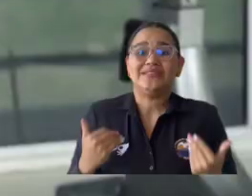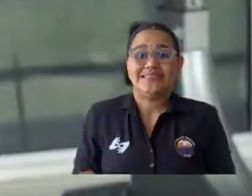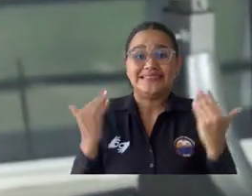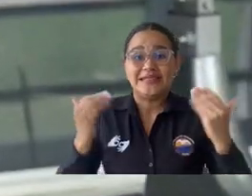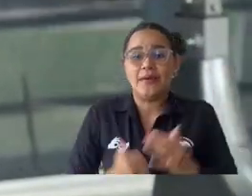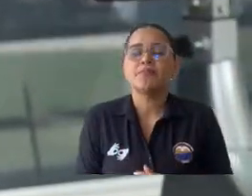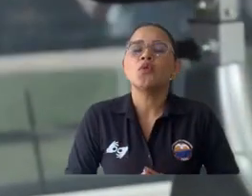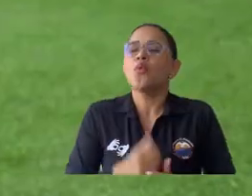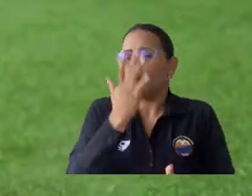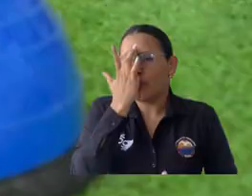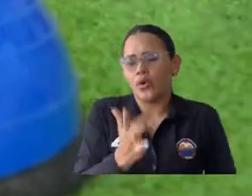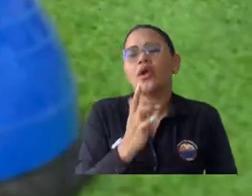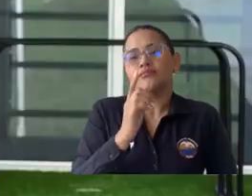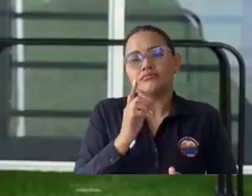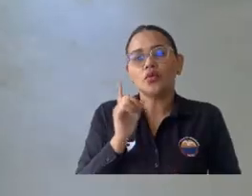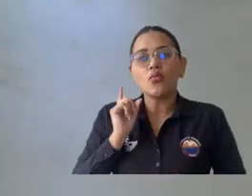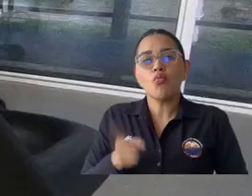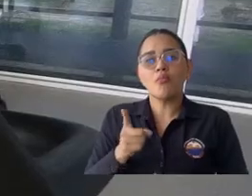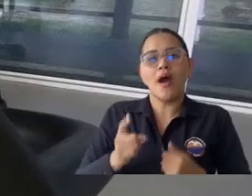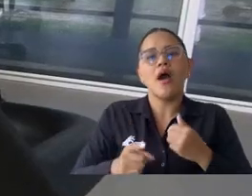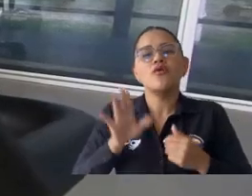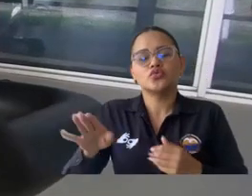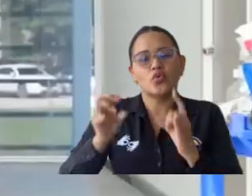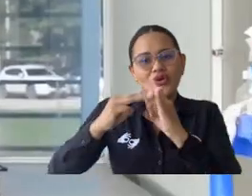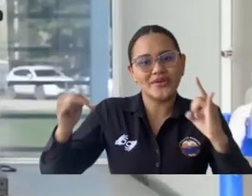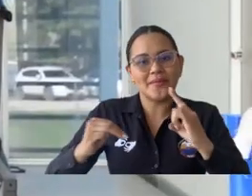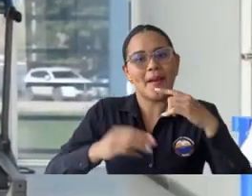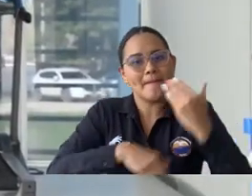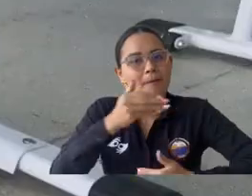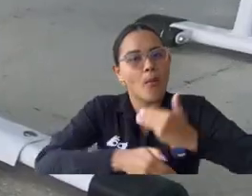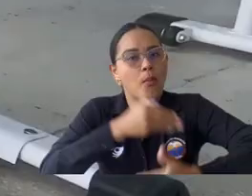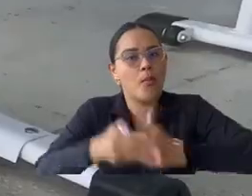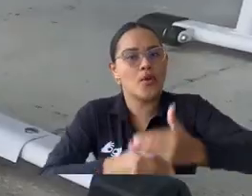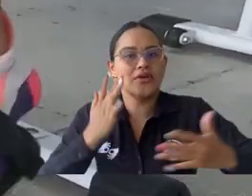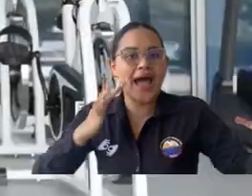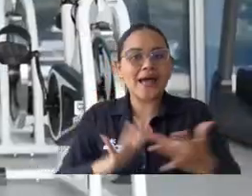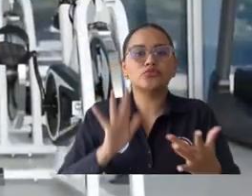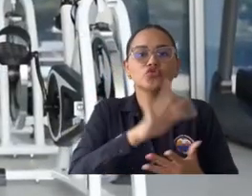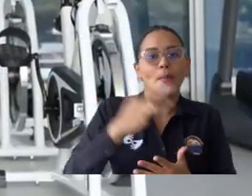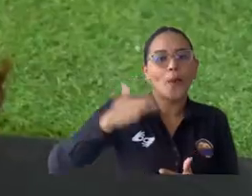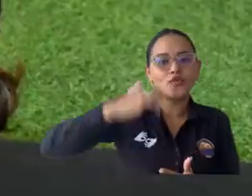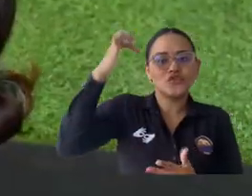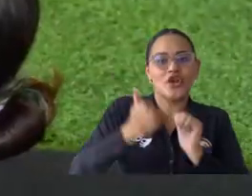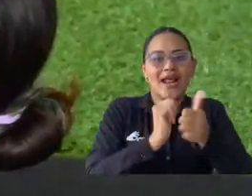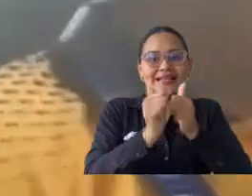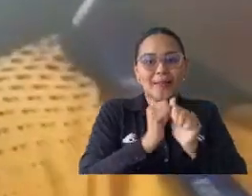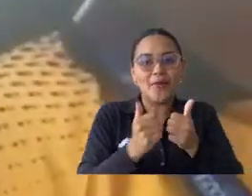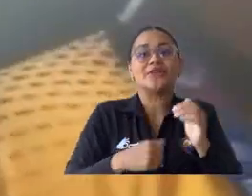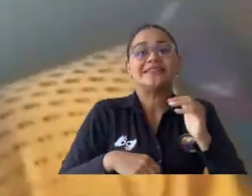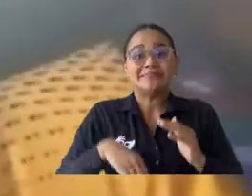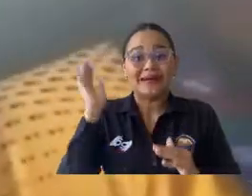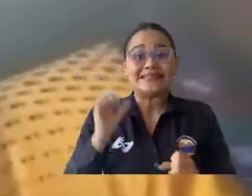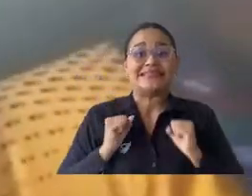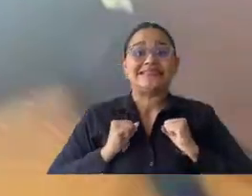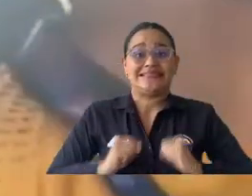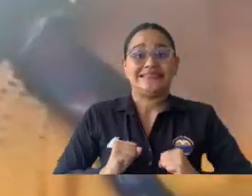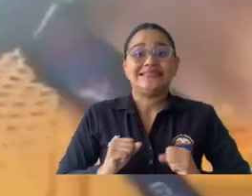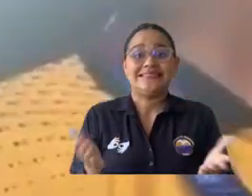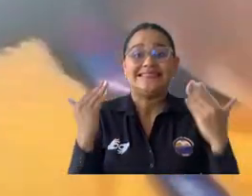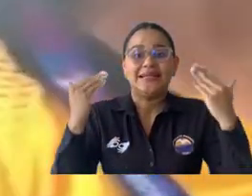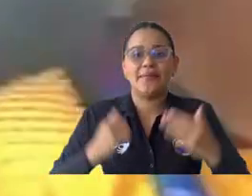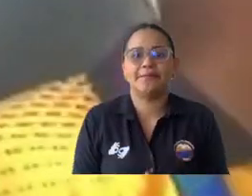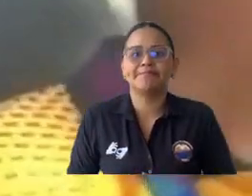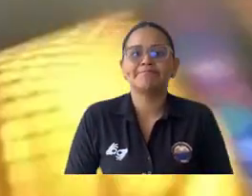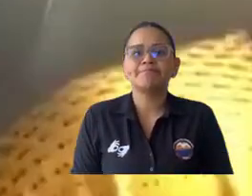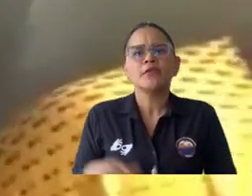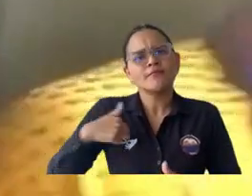orgullo porque es un proceso que está llevando la universidad con el programa profesional en deporte, la tecnología y educación física. El rector me enseñó